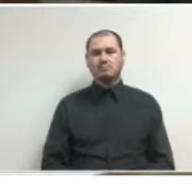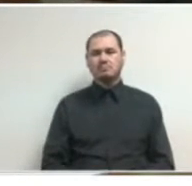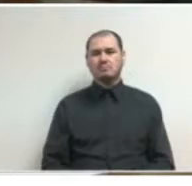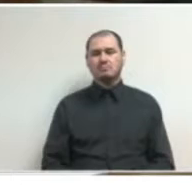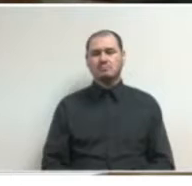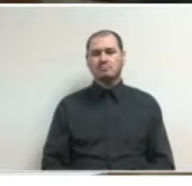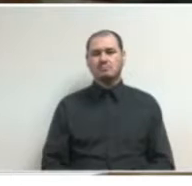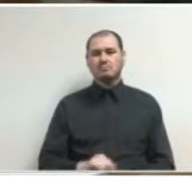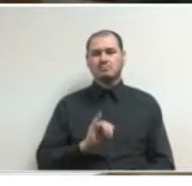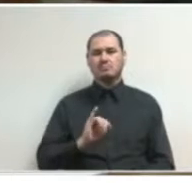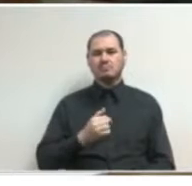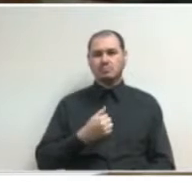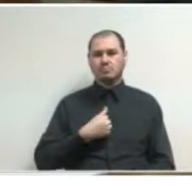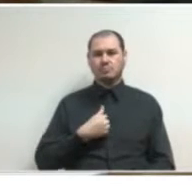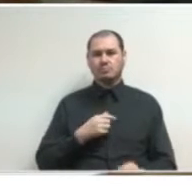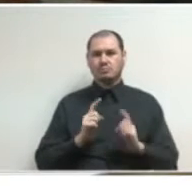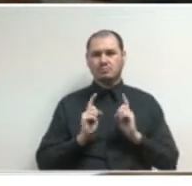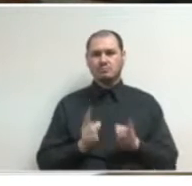También por mi parte,